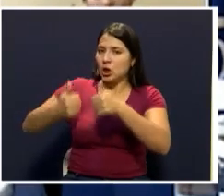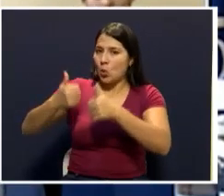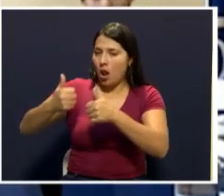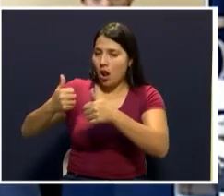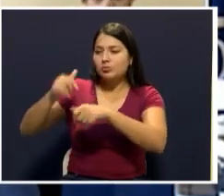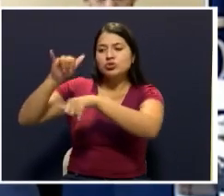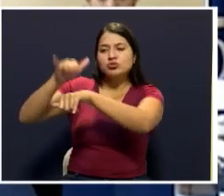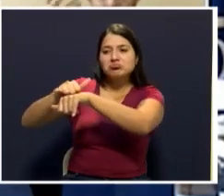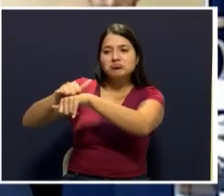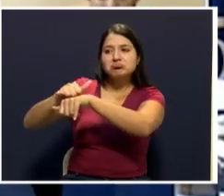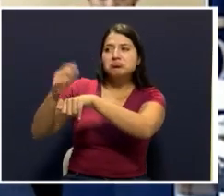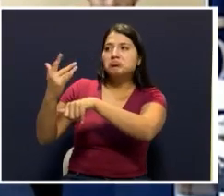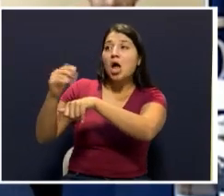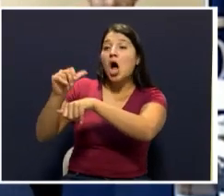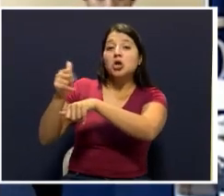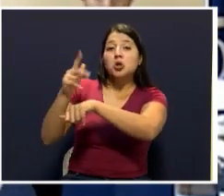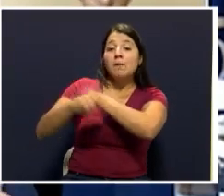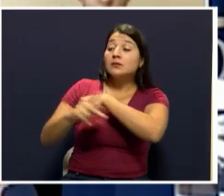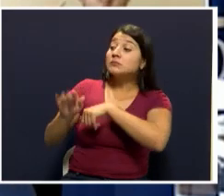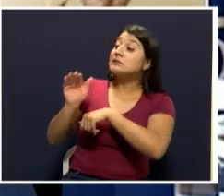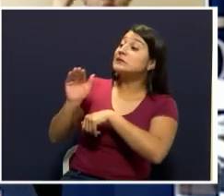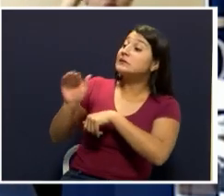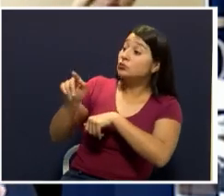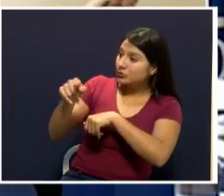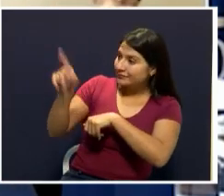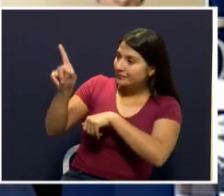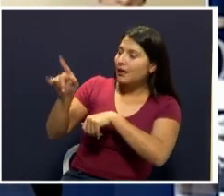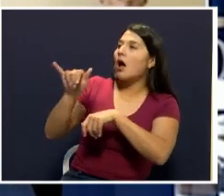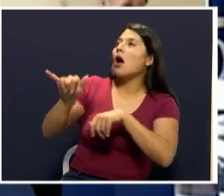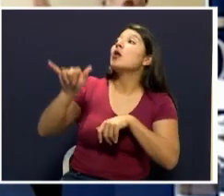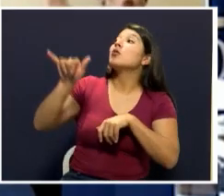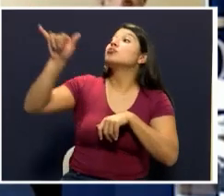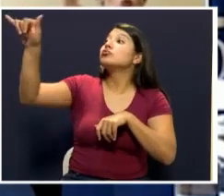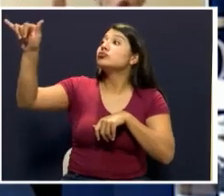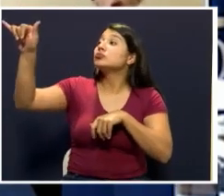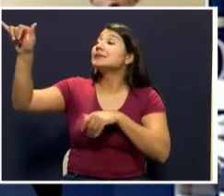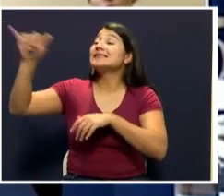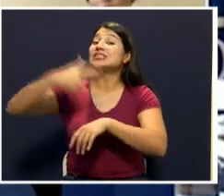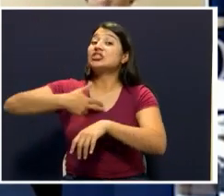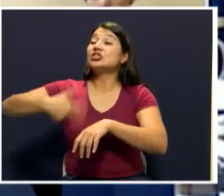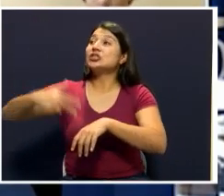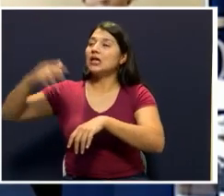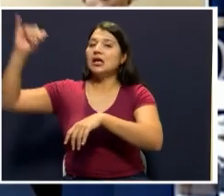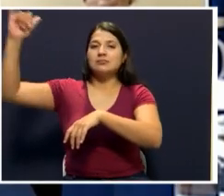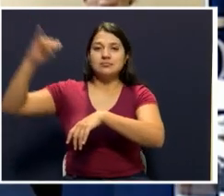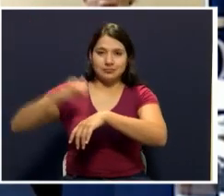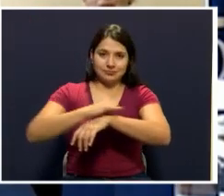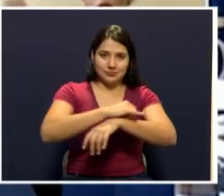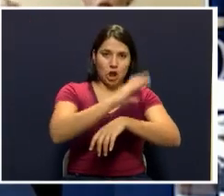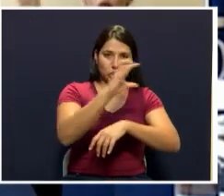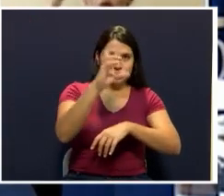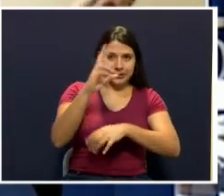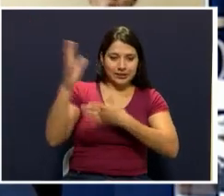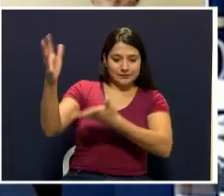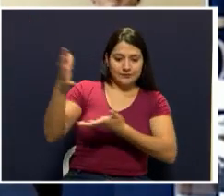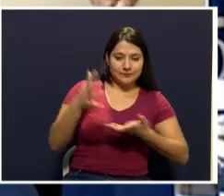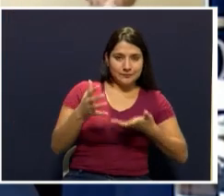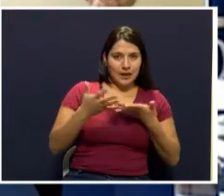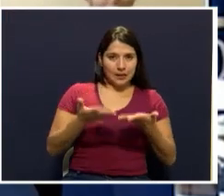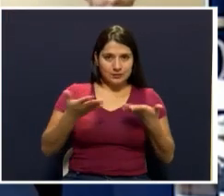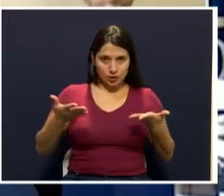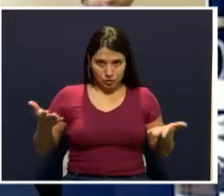y traérselo con una ruta que todavía no se ha establecido, ese material para Costa Rica.